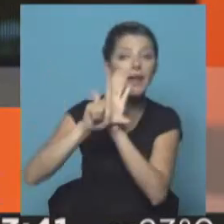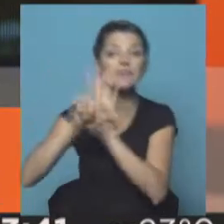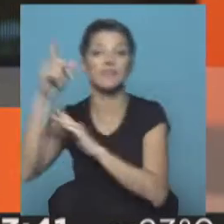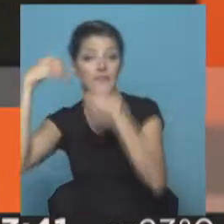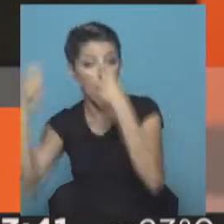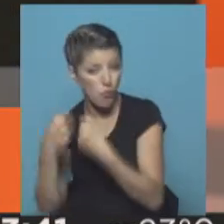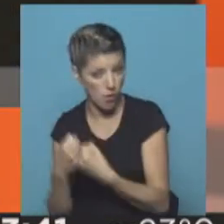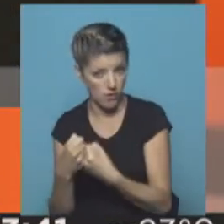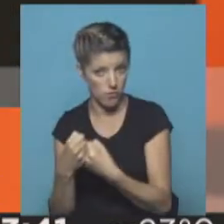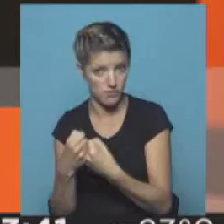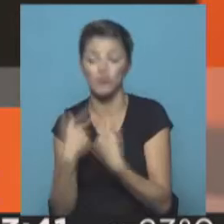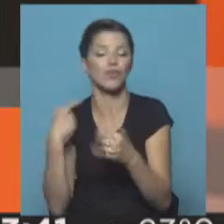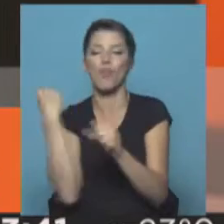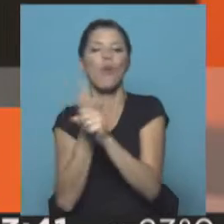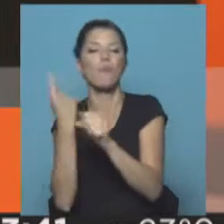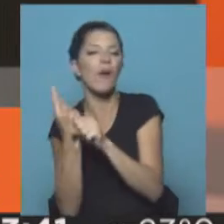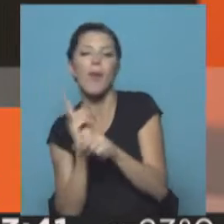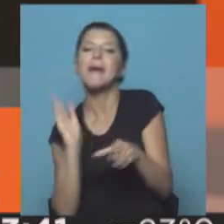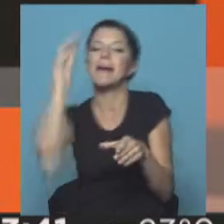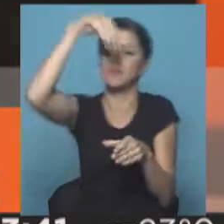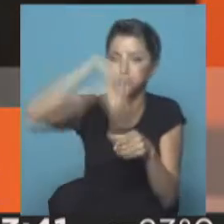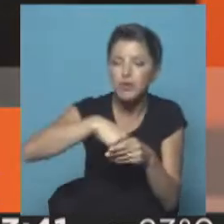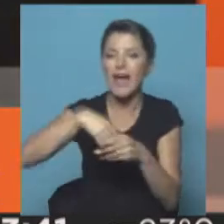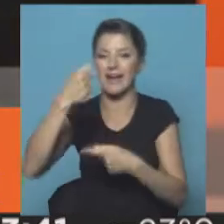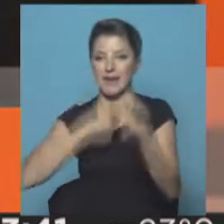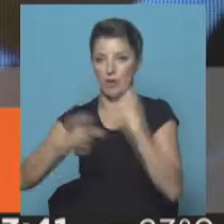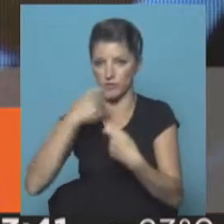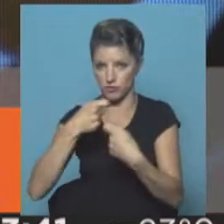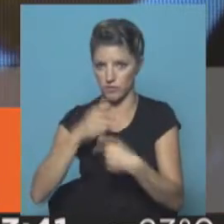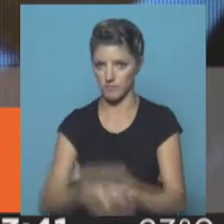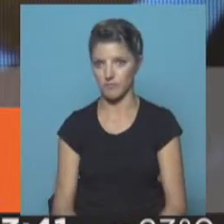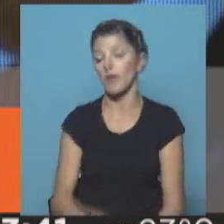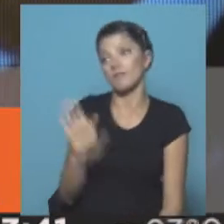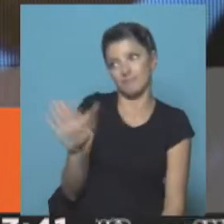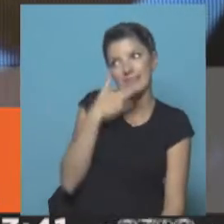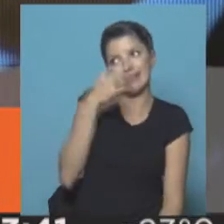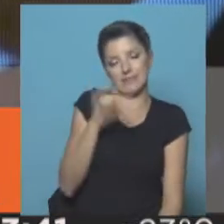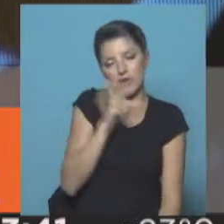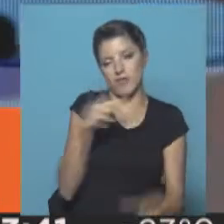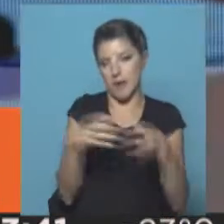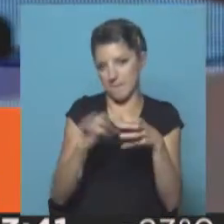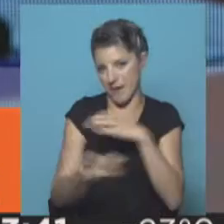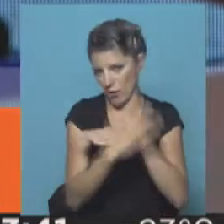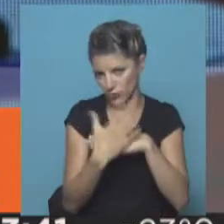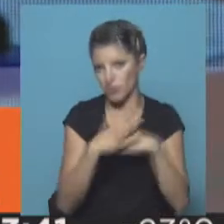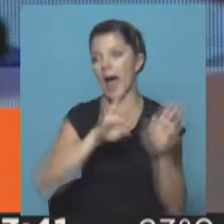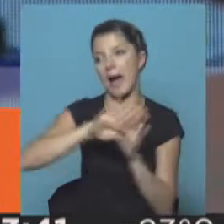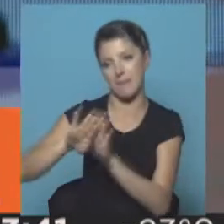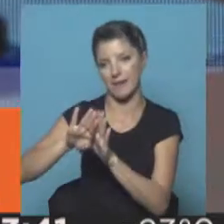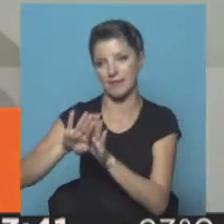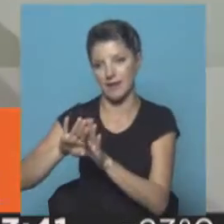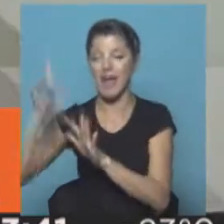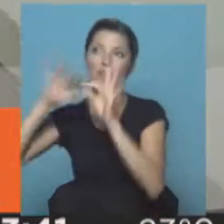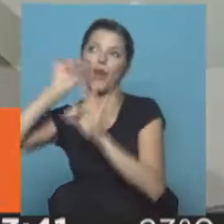negociador neto. La exclusión yo creo que es más... una decisión del Mercosur, en definitiva, más allá de la opinión de